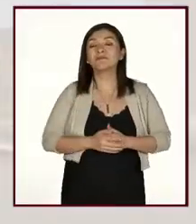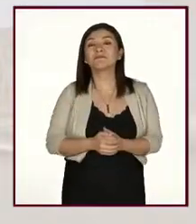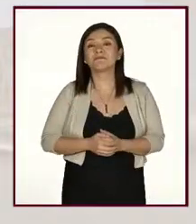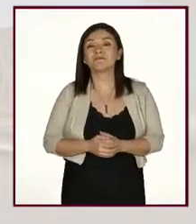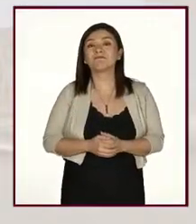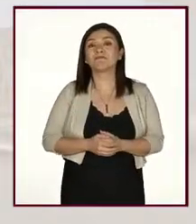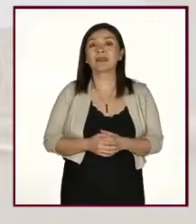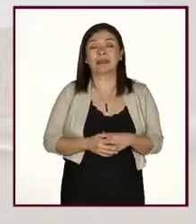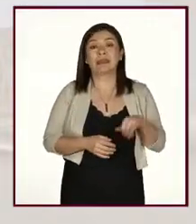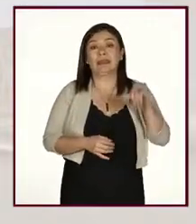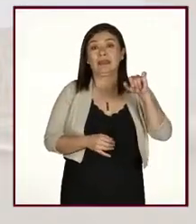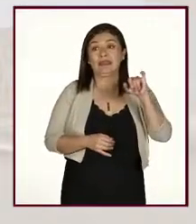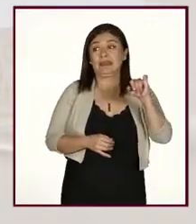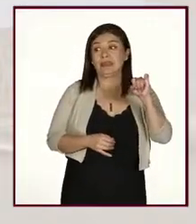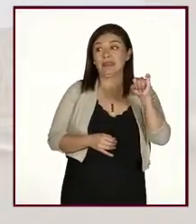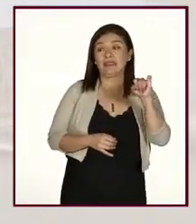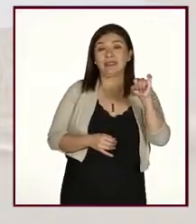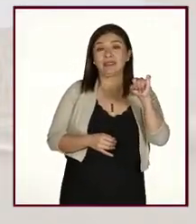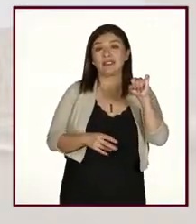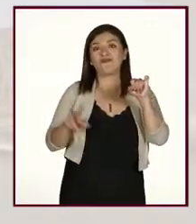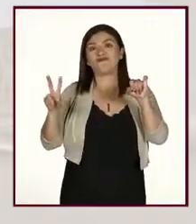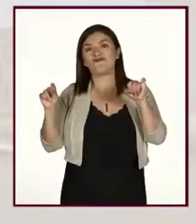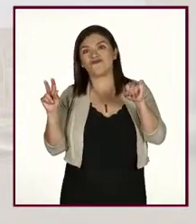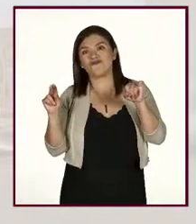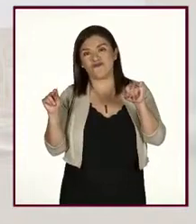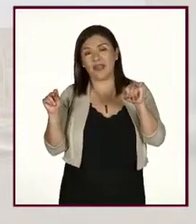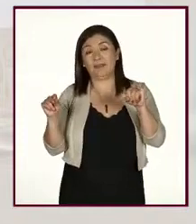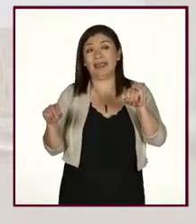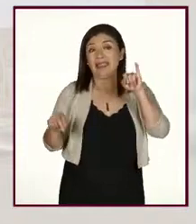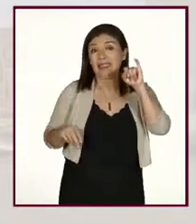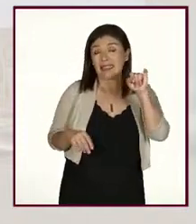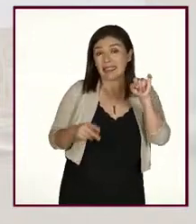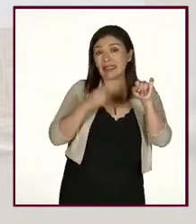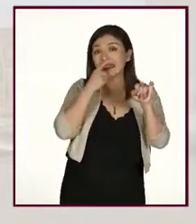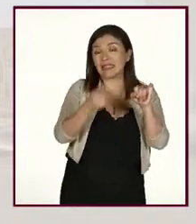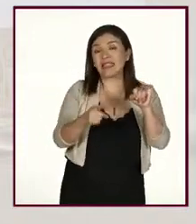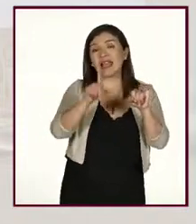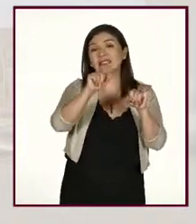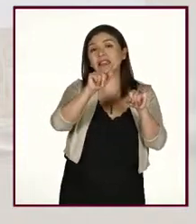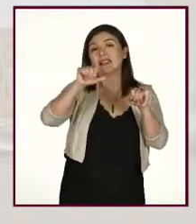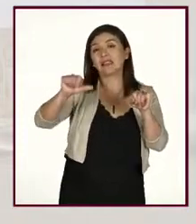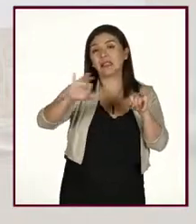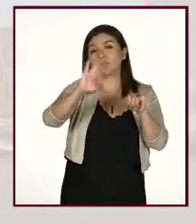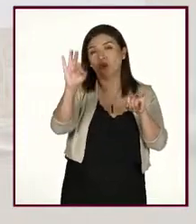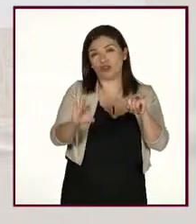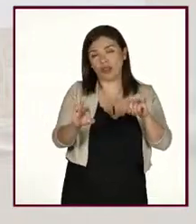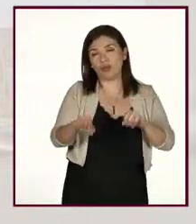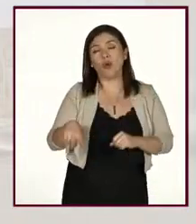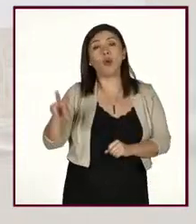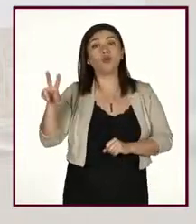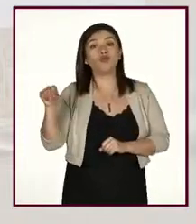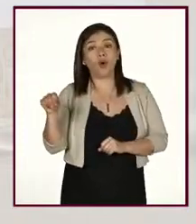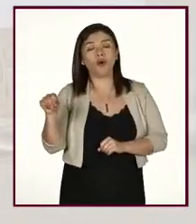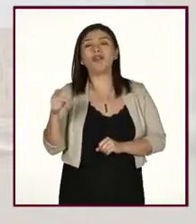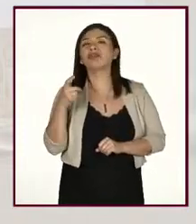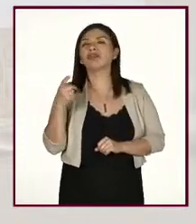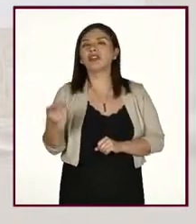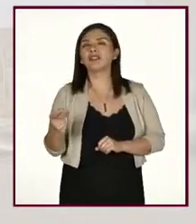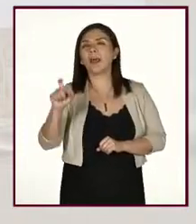¿Sí o no? Bueno, por el sí tenemos 76% y